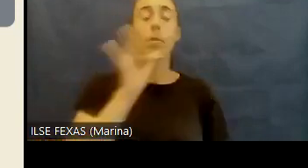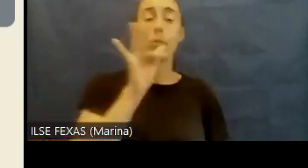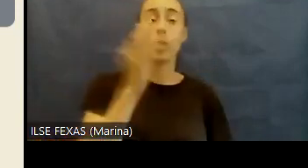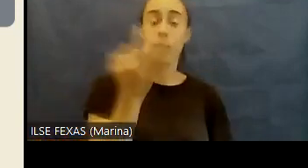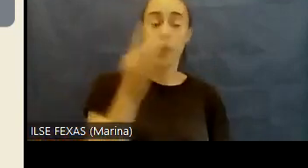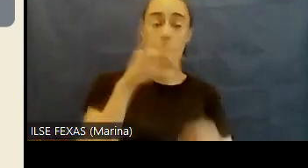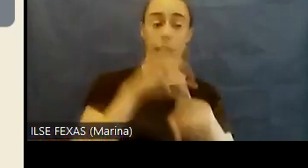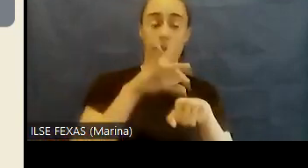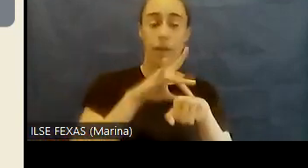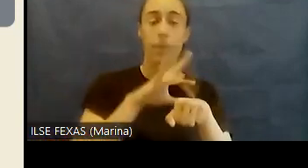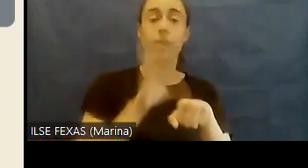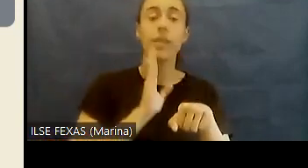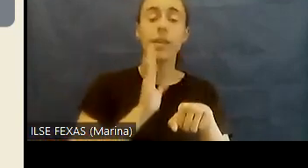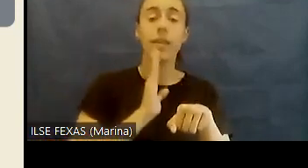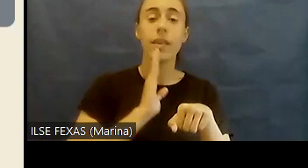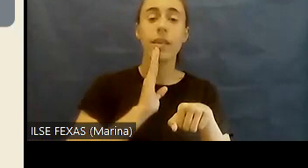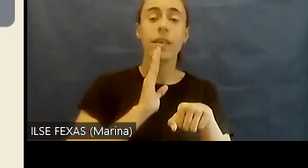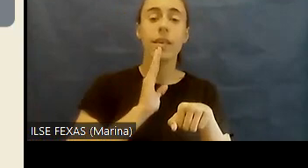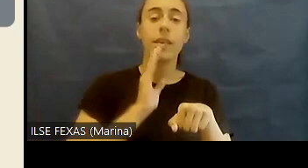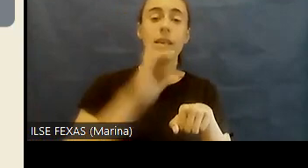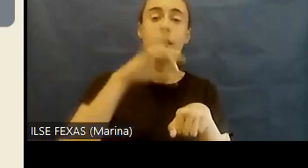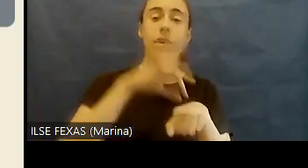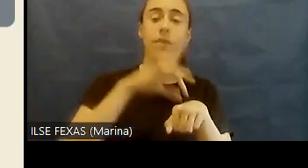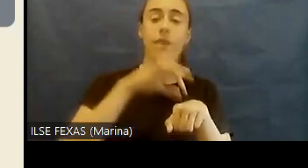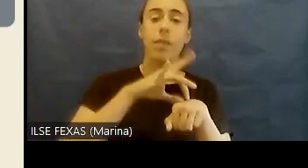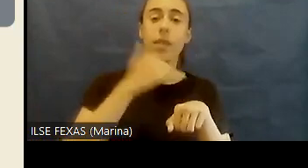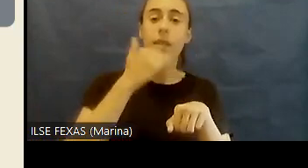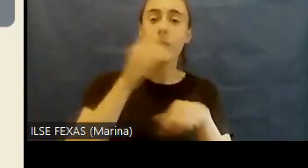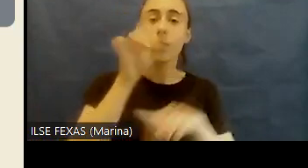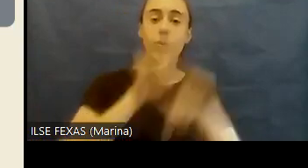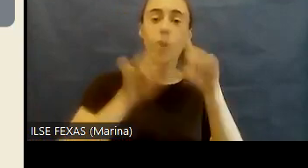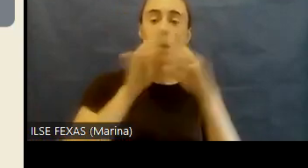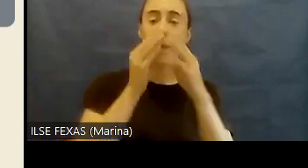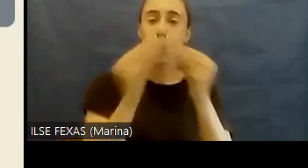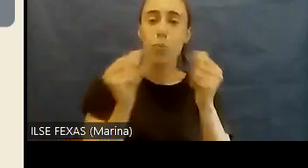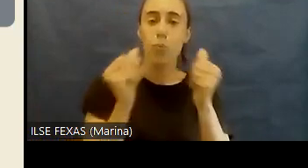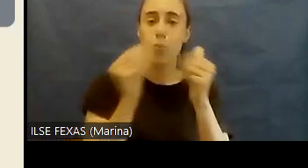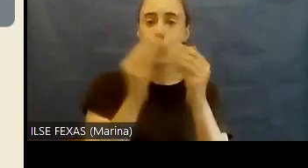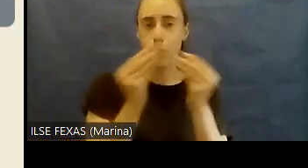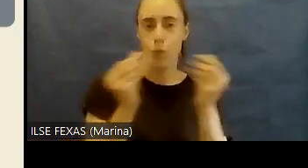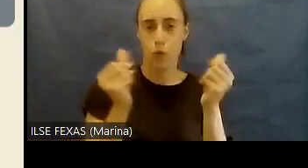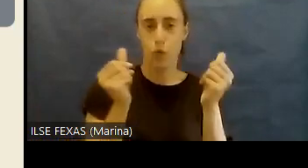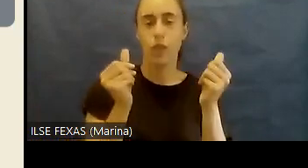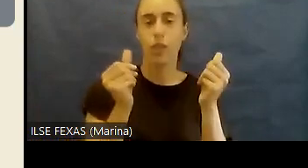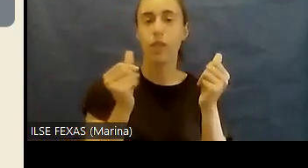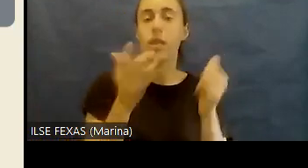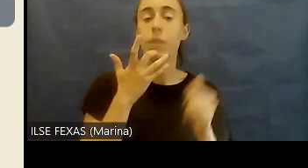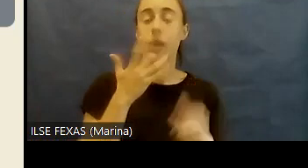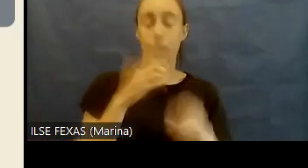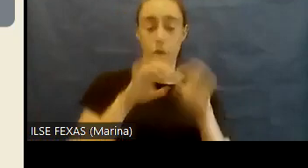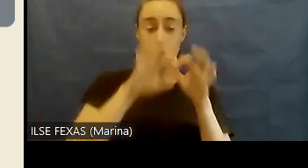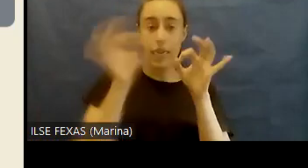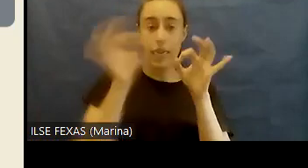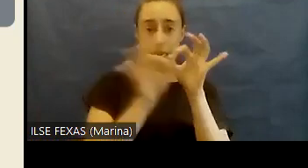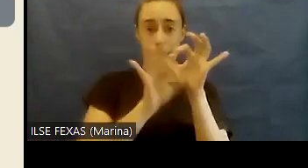que, como hemos comentado, se ponga en compromiso la mucosa. La mucosa, en el caso del intestino, pues una